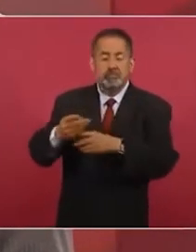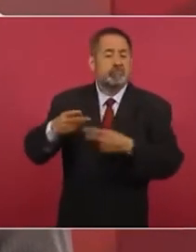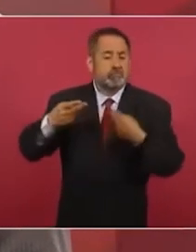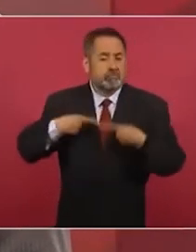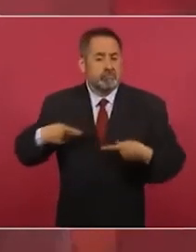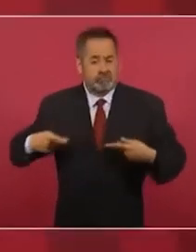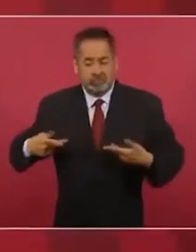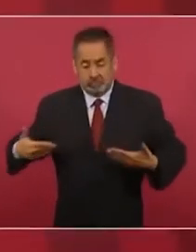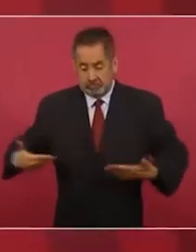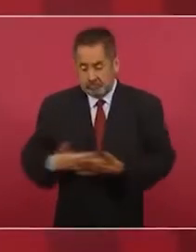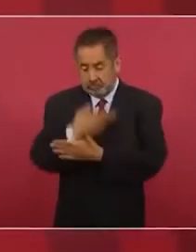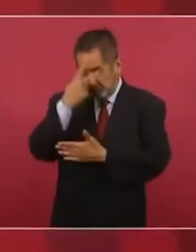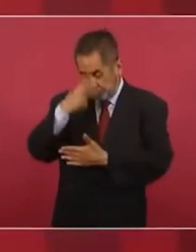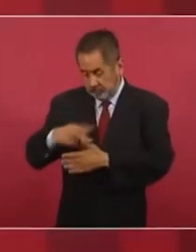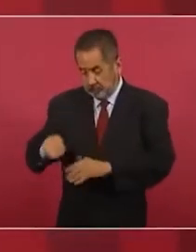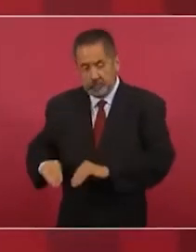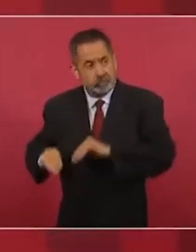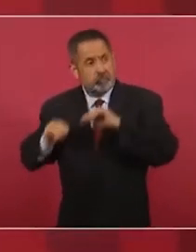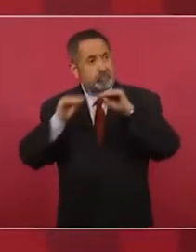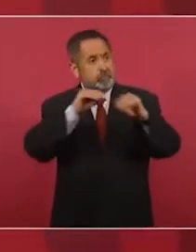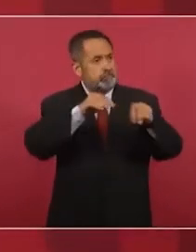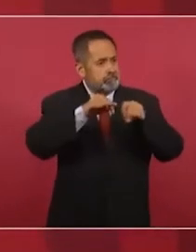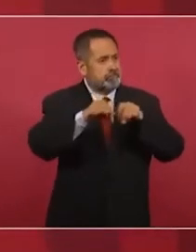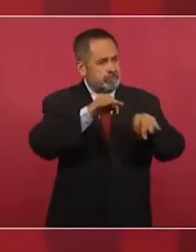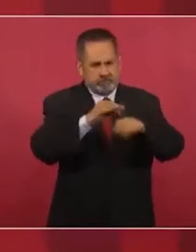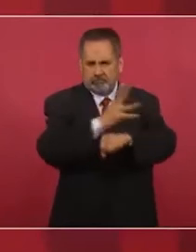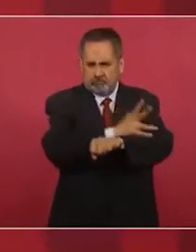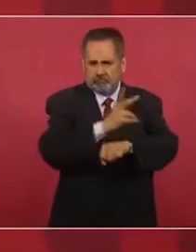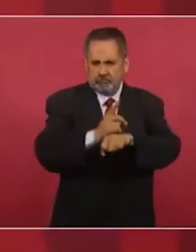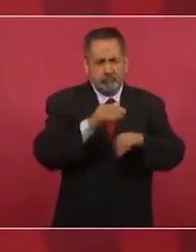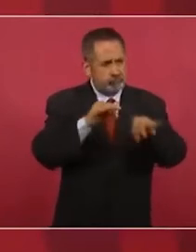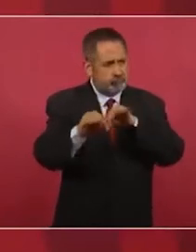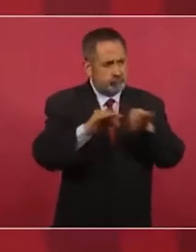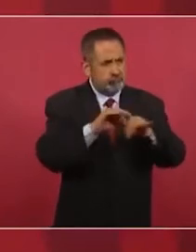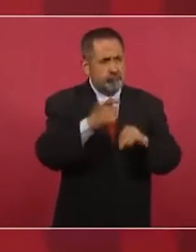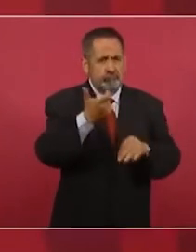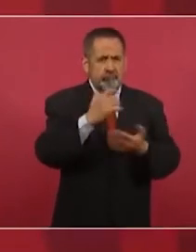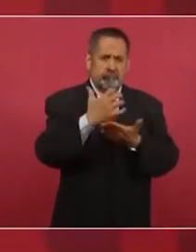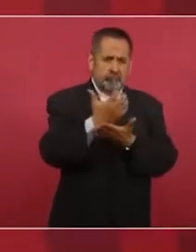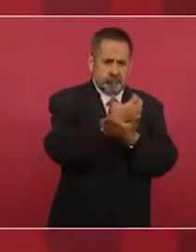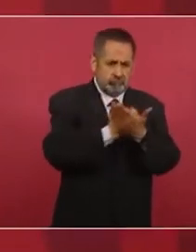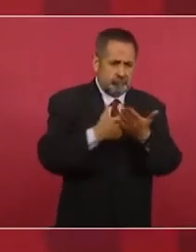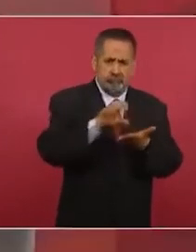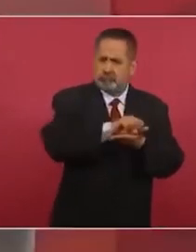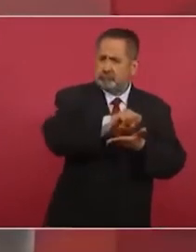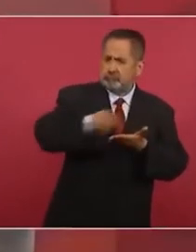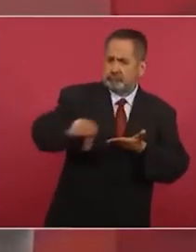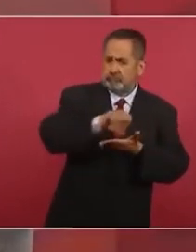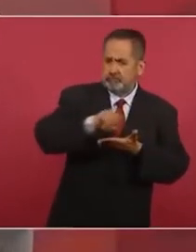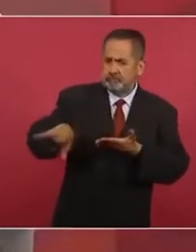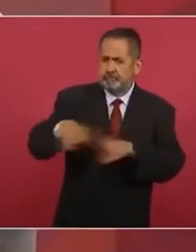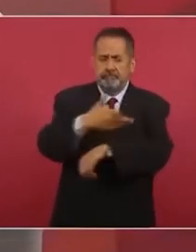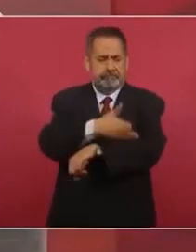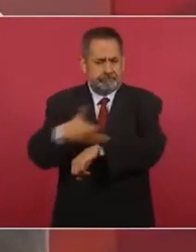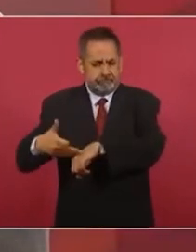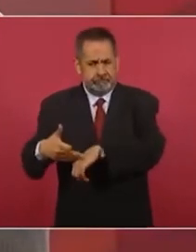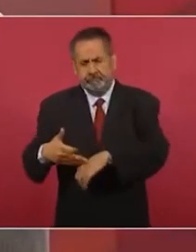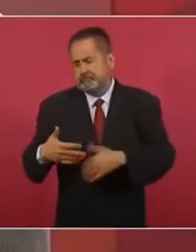mexicanos que viven, trabajan honradamente en Estados Unidos. Se los agradecemos